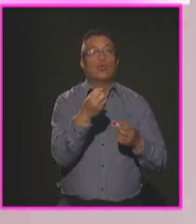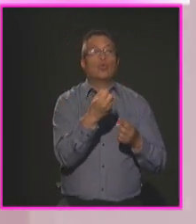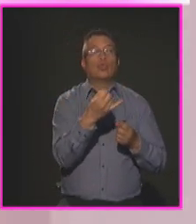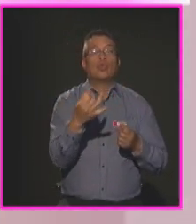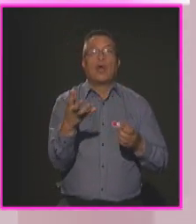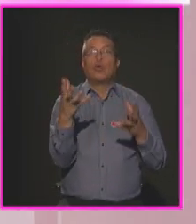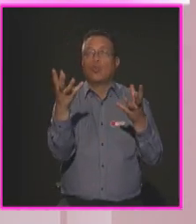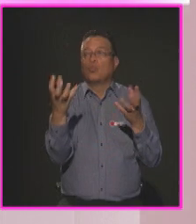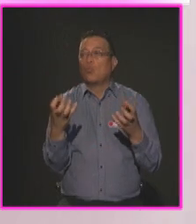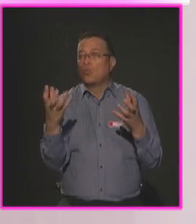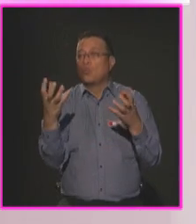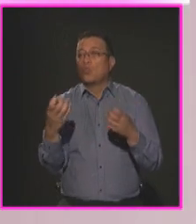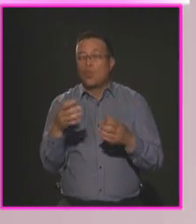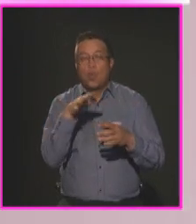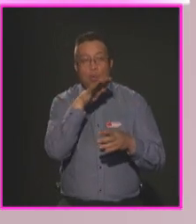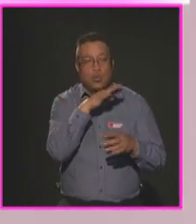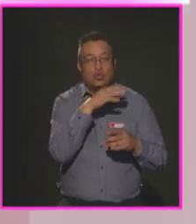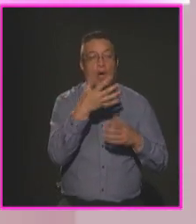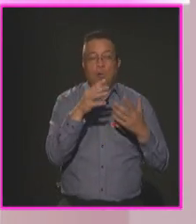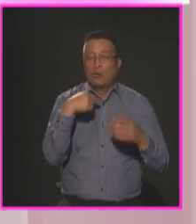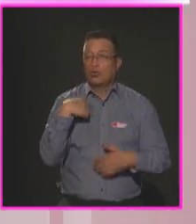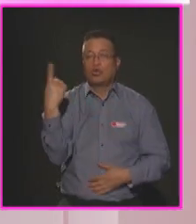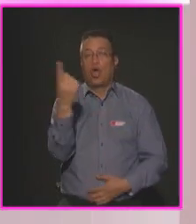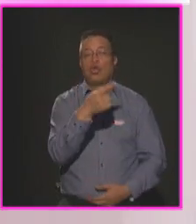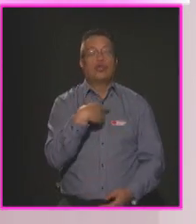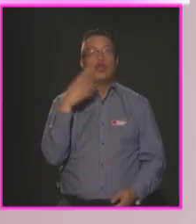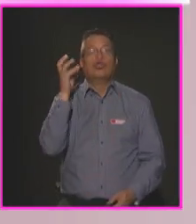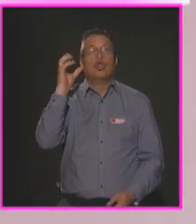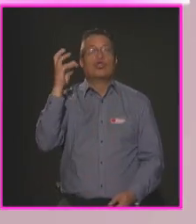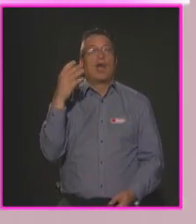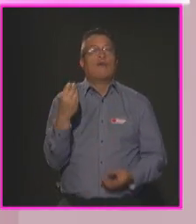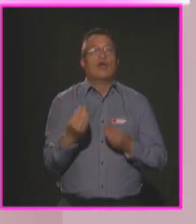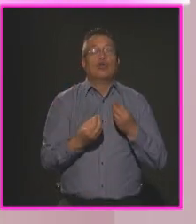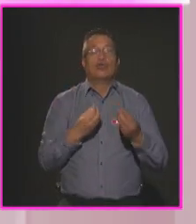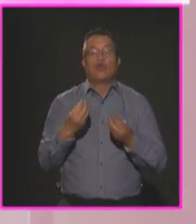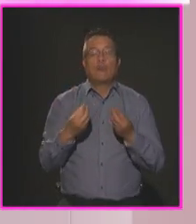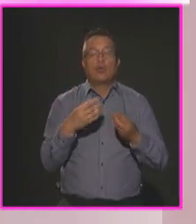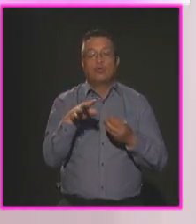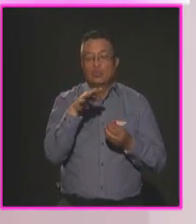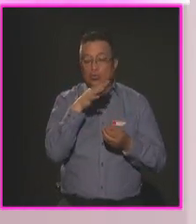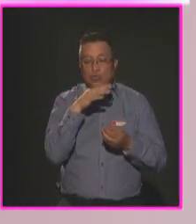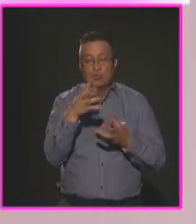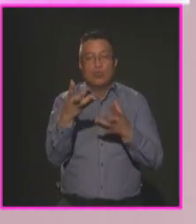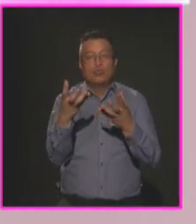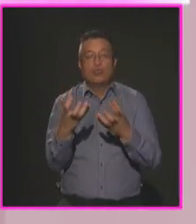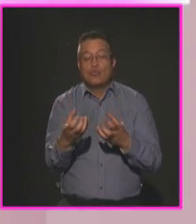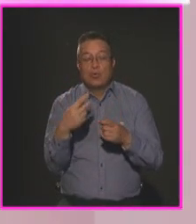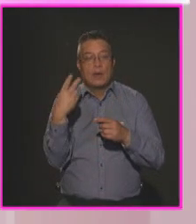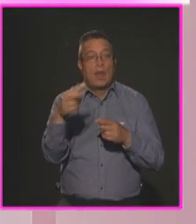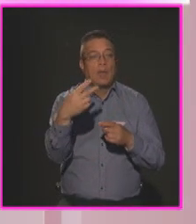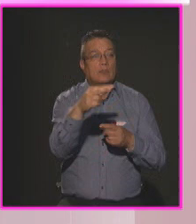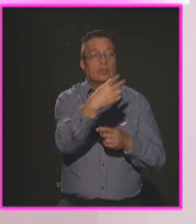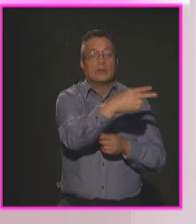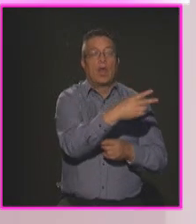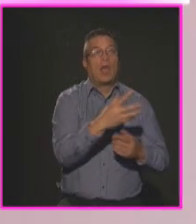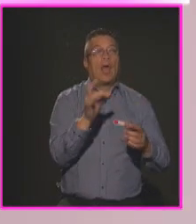está consumiendo, y en Chile no tenemos idea cuánto estamos consumiendo en cada cuenca. Entonces, es un problema.